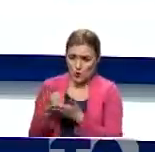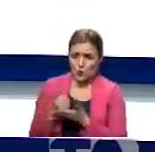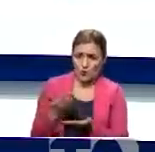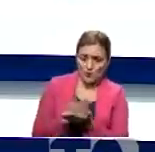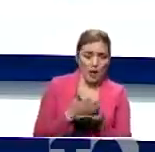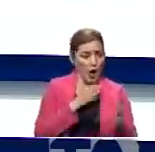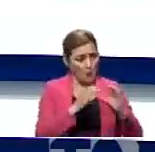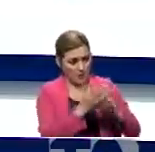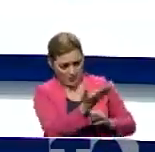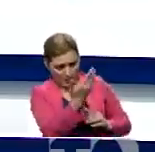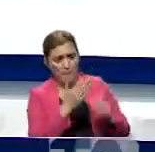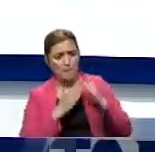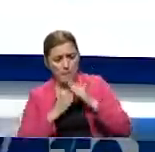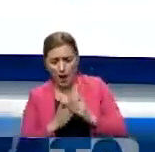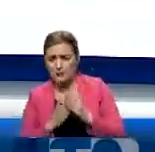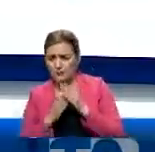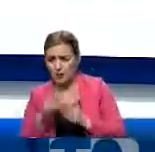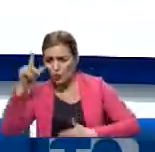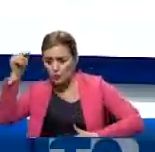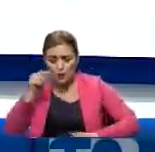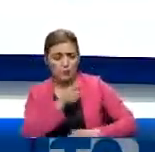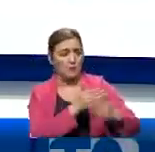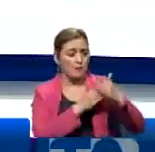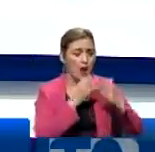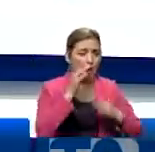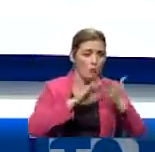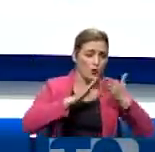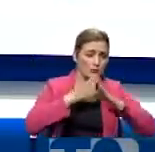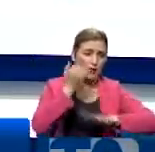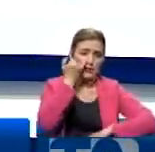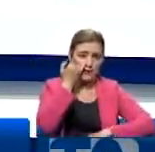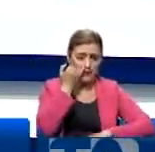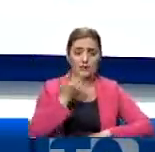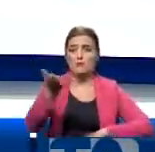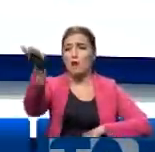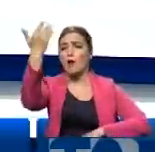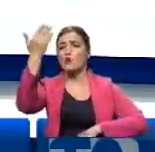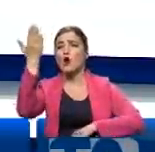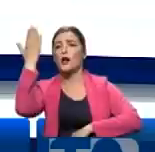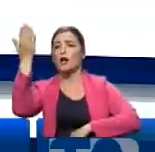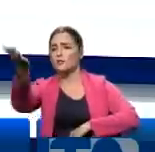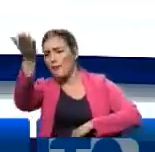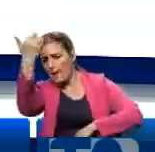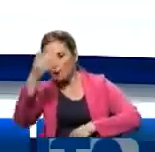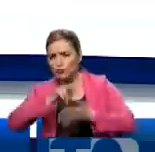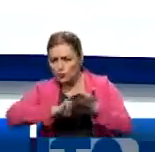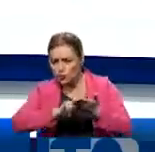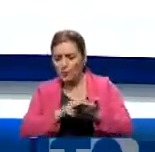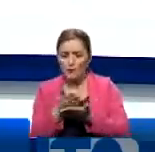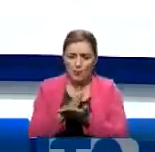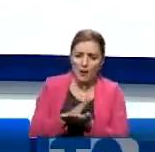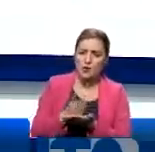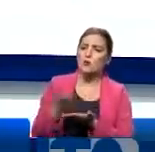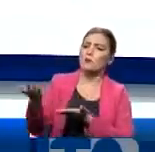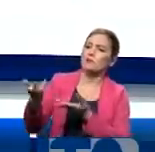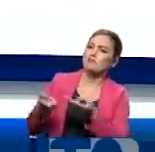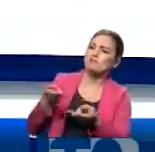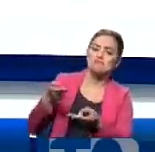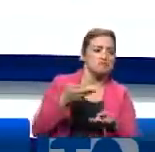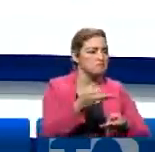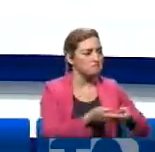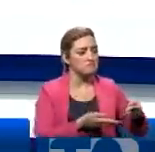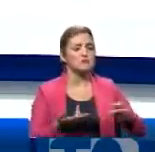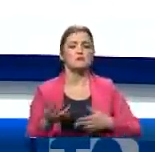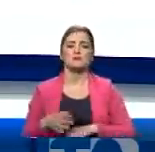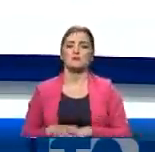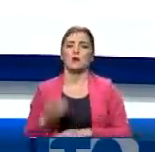un llamado al resto de burgomaestres del país para que se unan a este propósito. Además, señaló que se ha declarado en emergencia